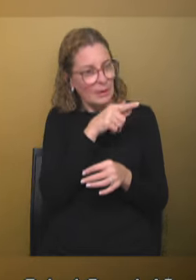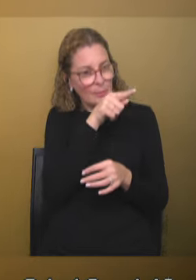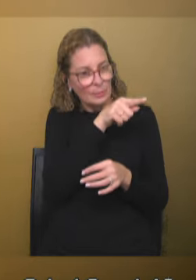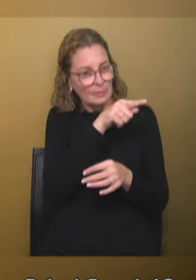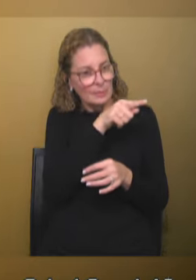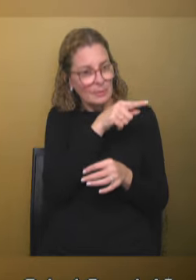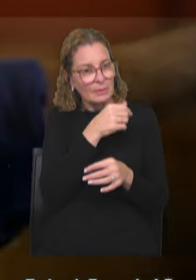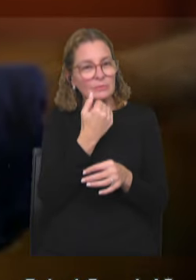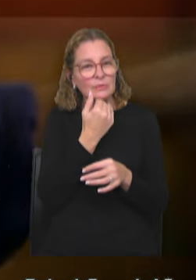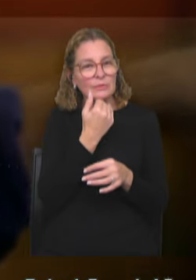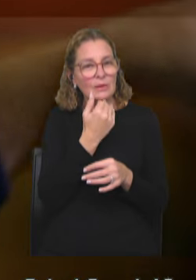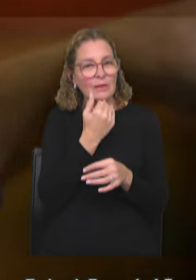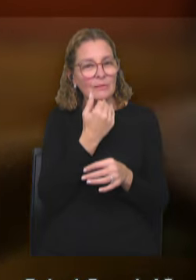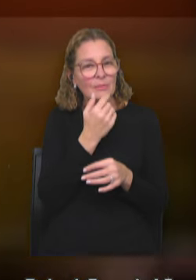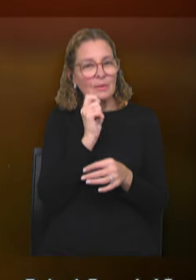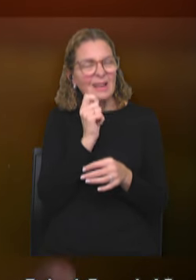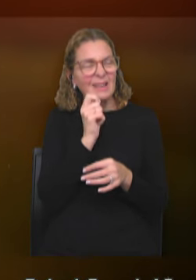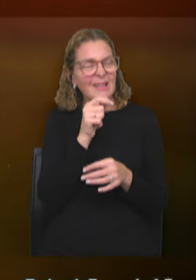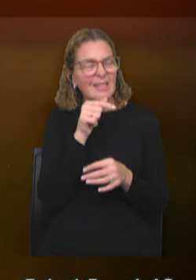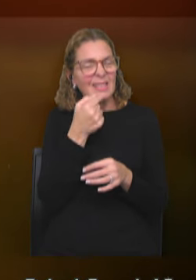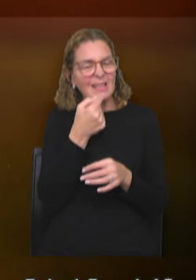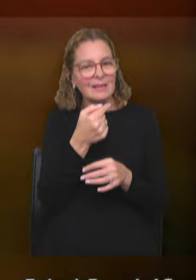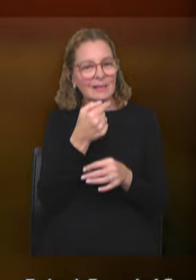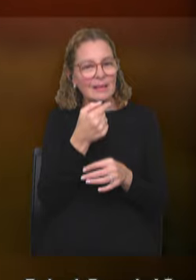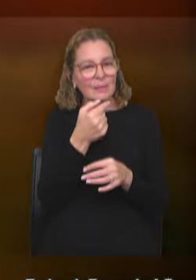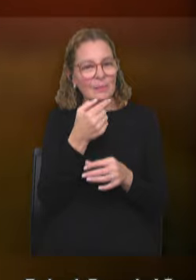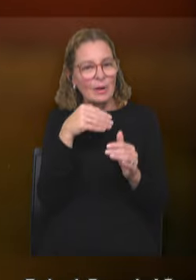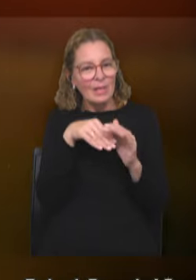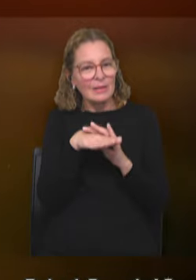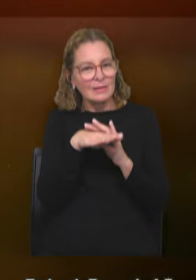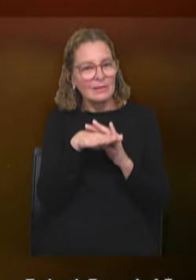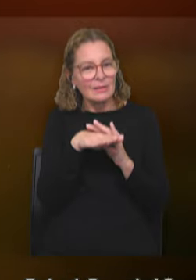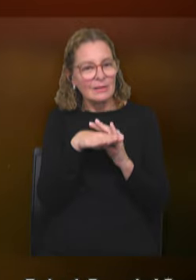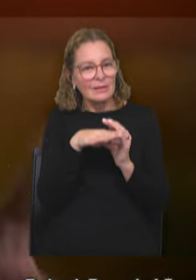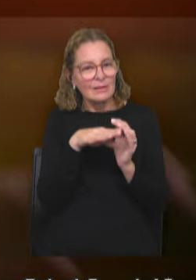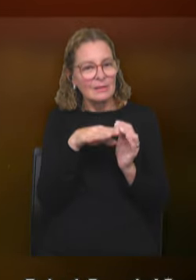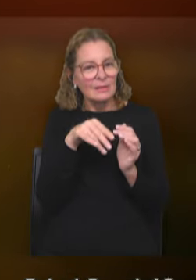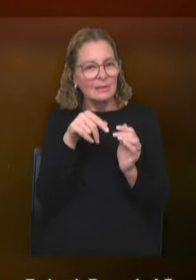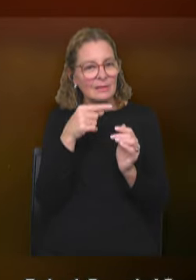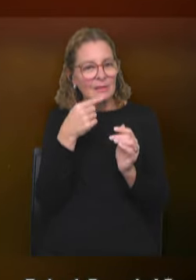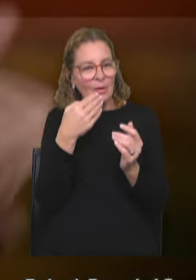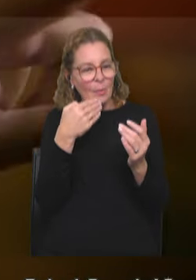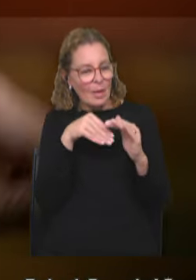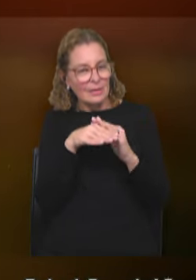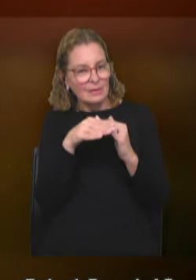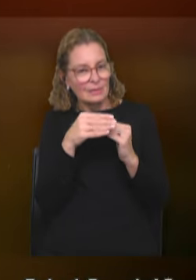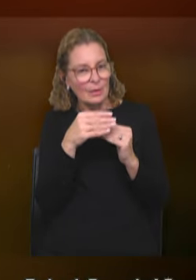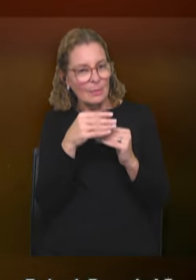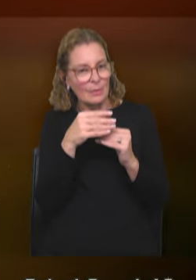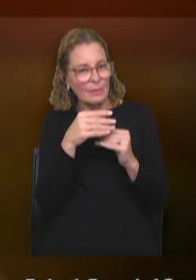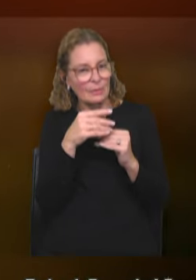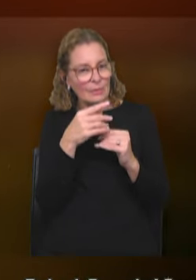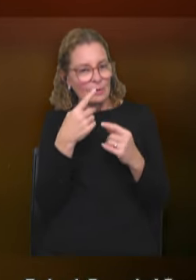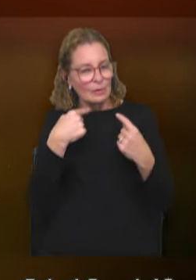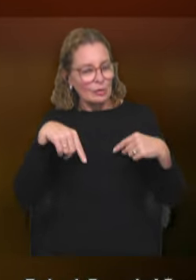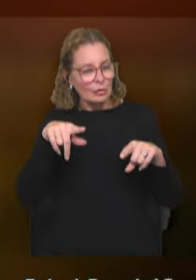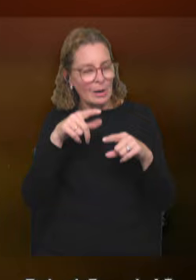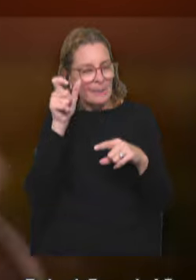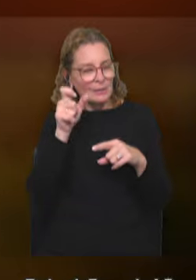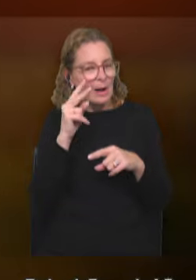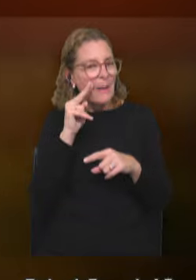que no sabemos exactamente cuál es, pero lo involucra, como en Las Meninas de Velázquez, que nos interpela y lo completamos, los